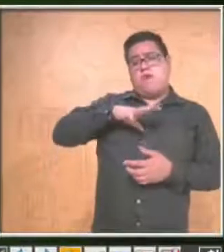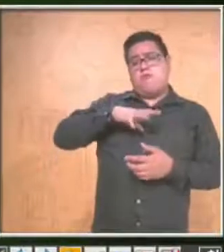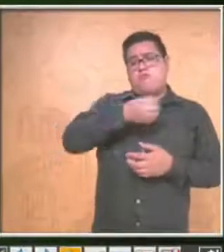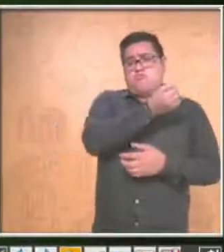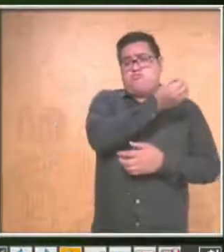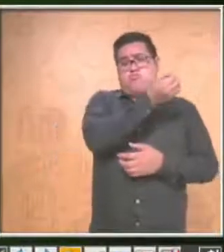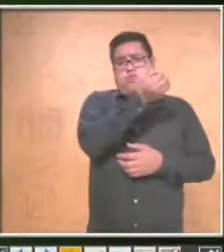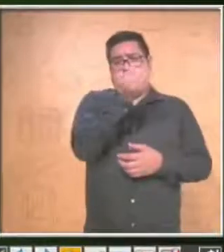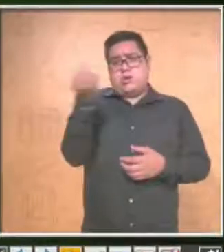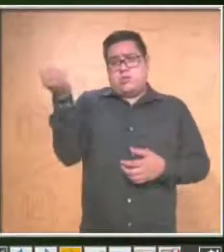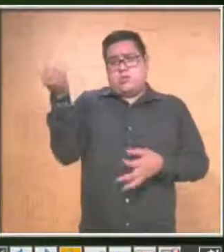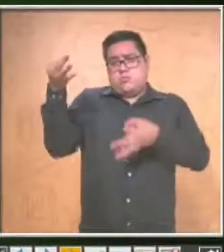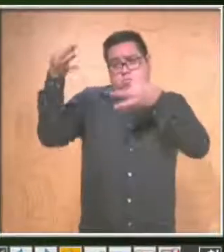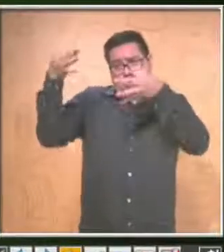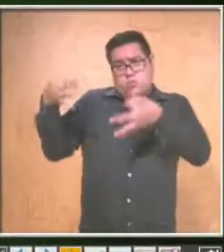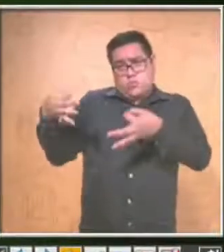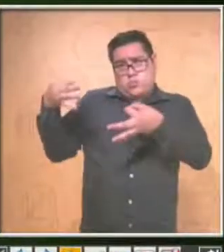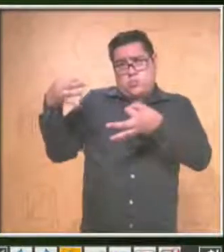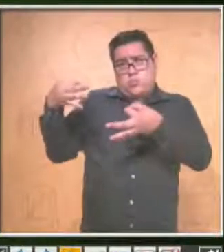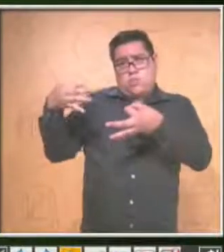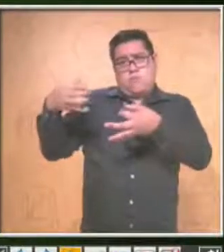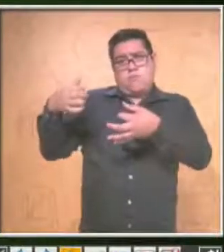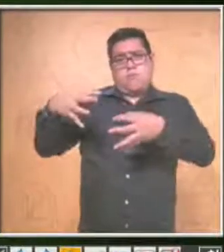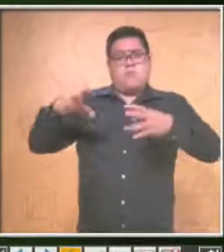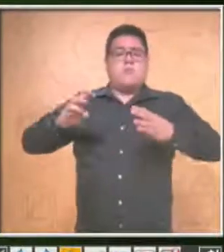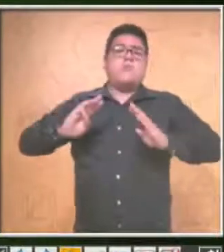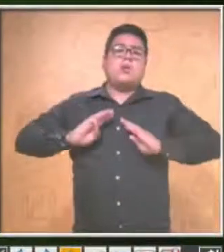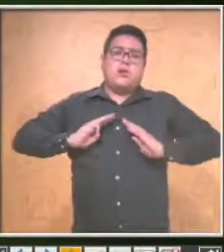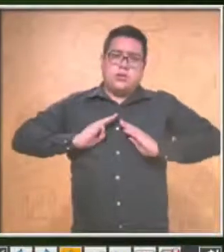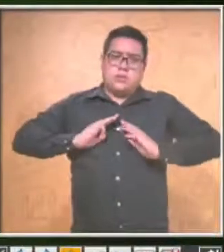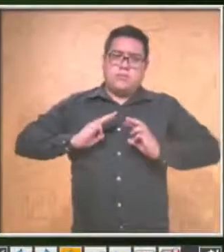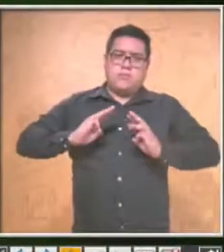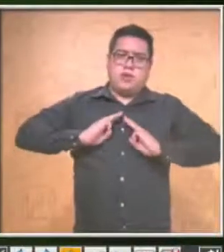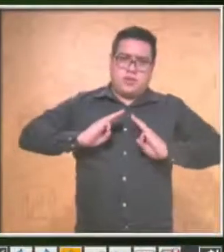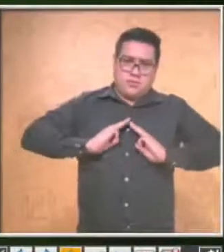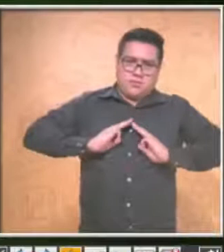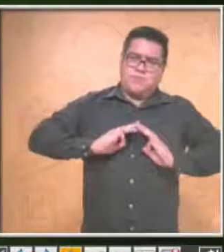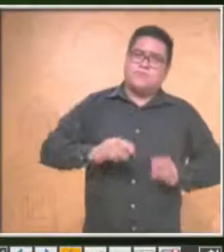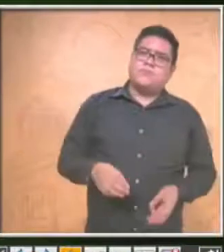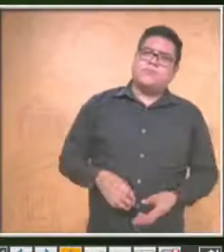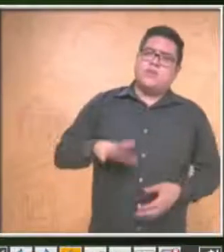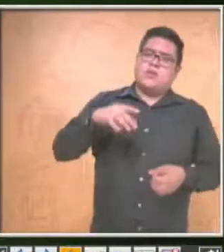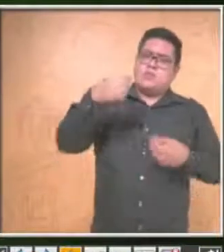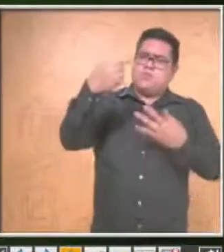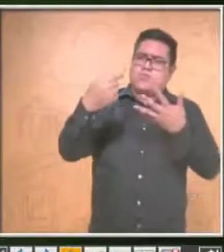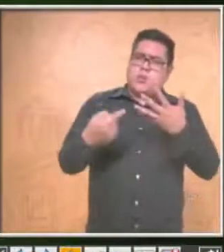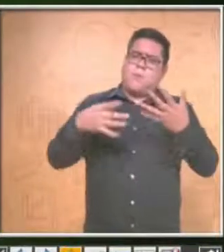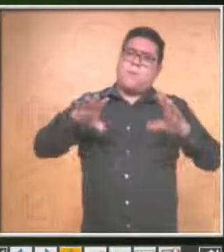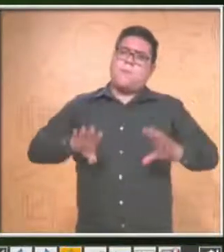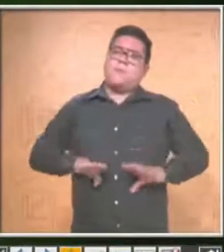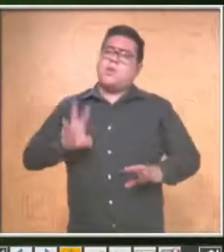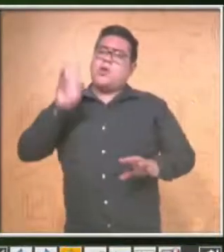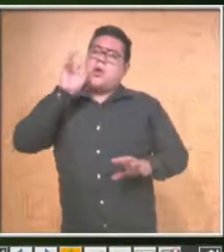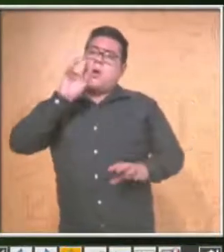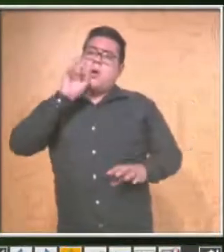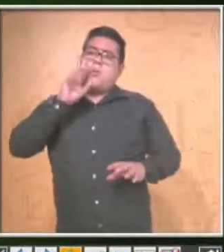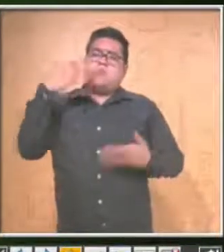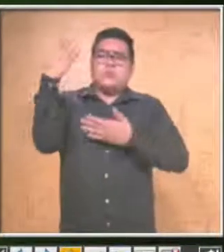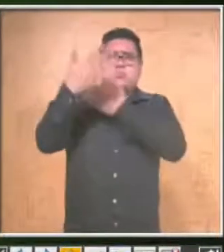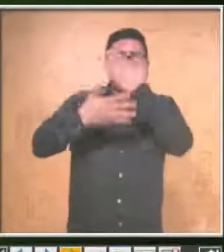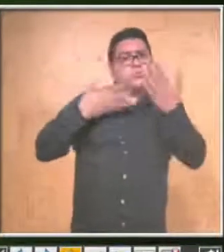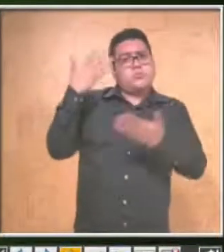organización táctica y militar. Estas son características que regularmente